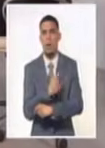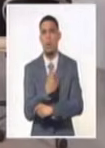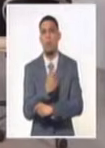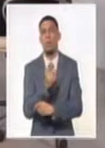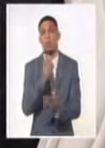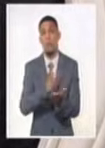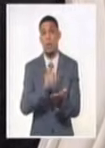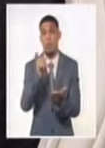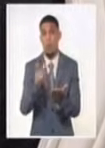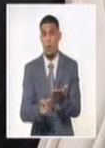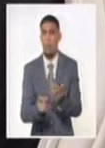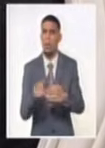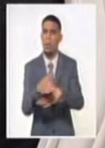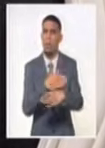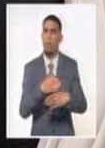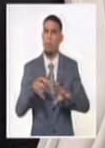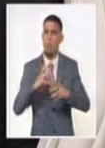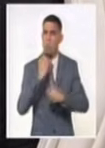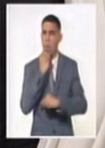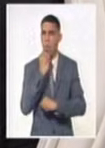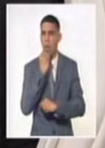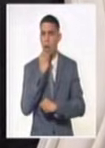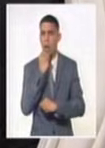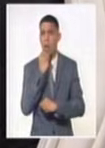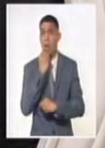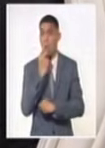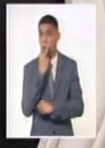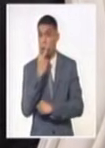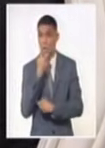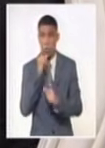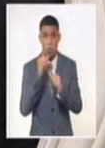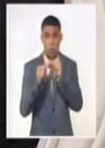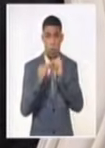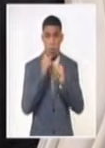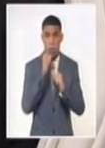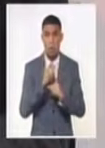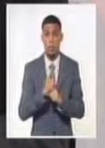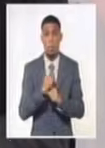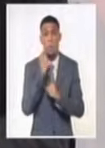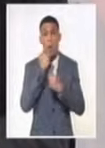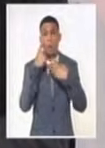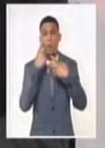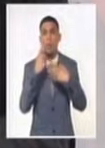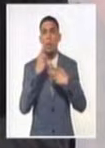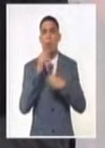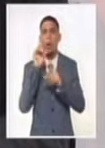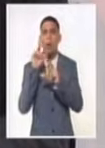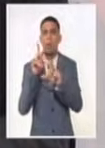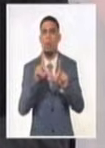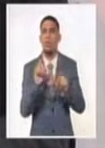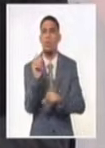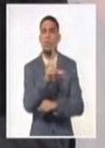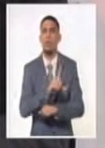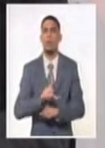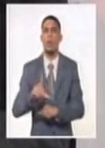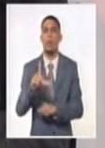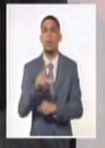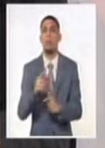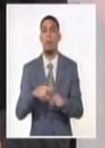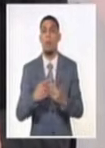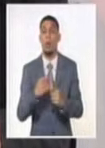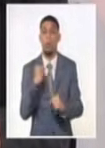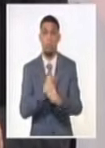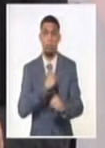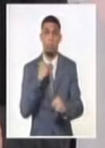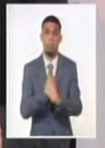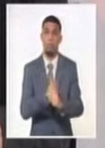desde diferentes puntos de vista, del propio reconocimiento social a esa labor tan importante que realizan. O sea, estamos